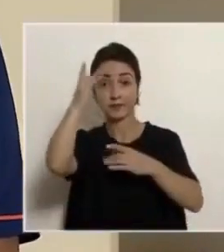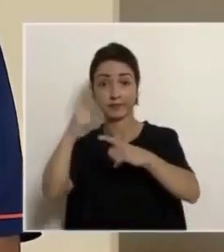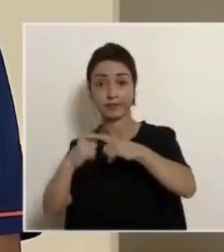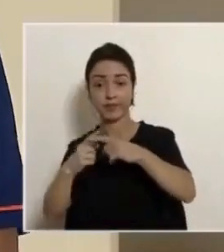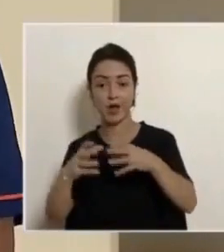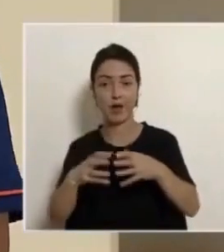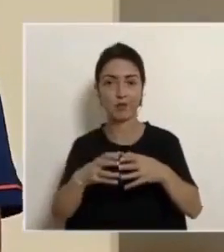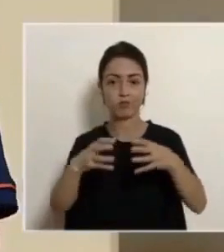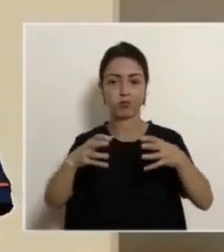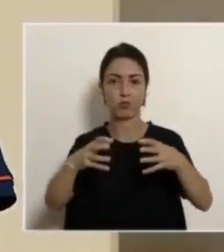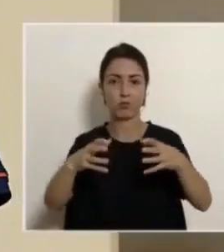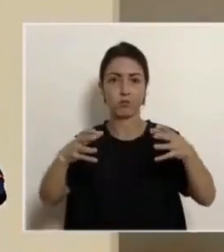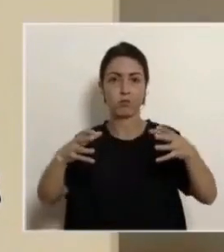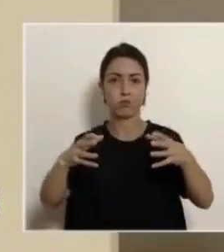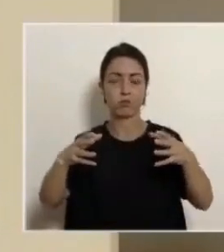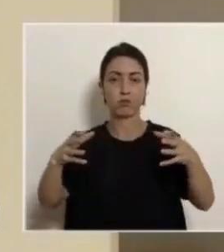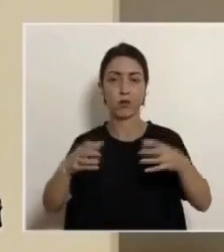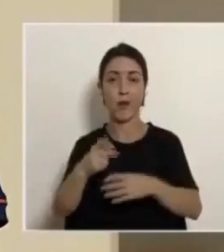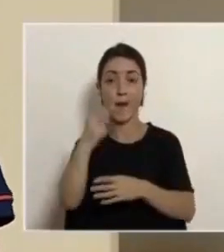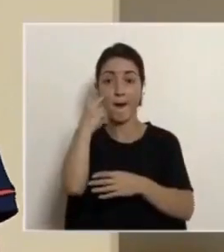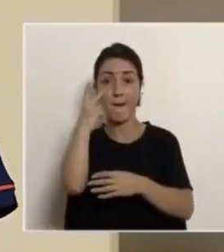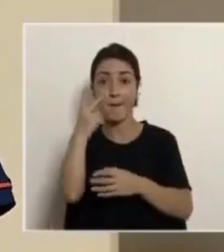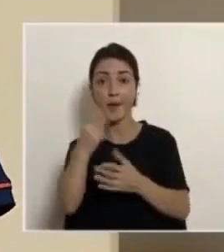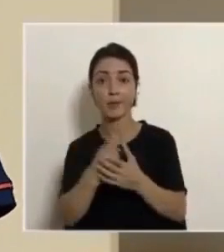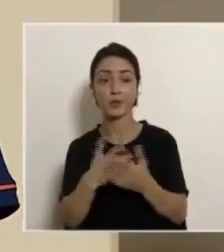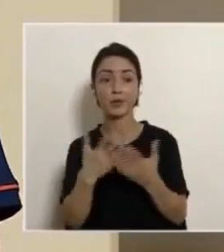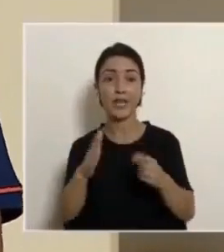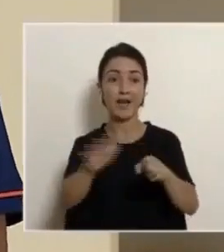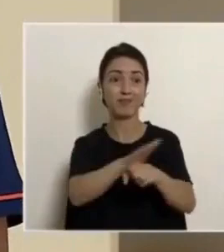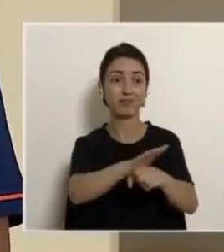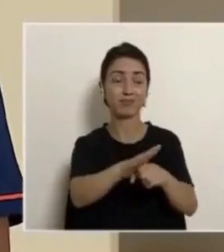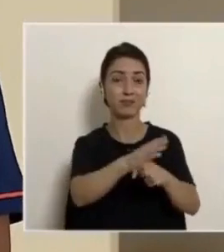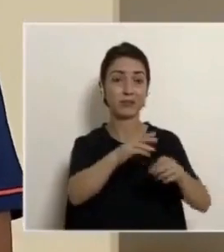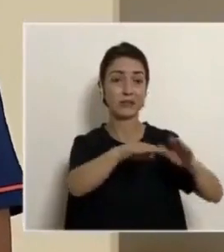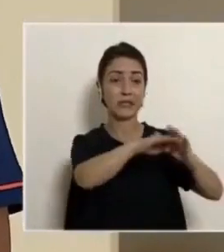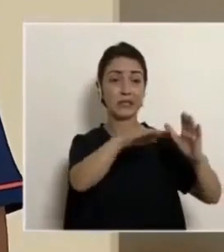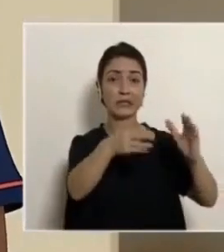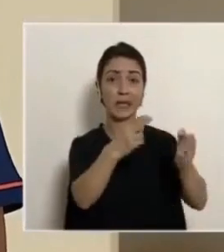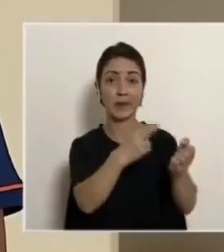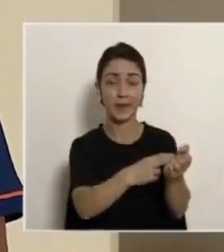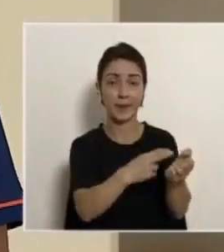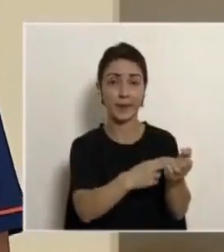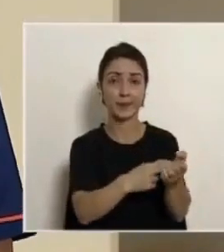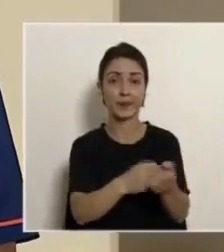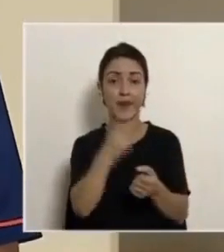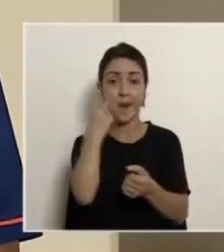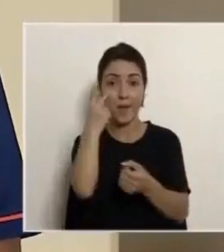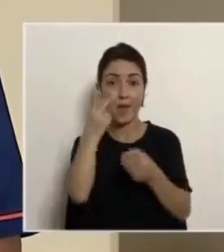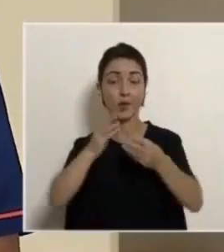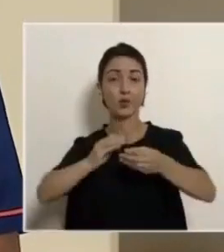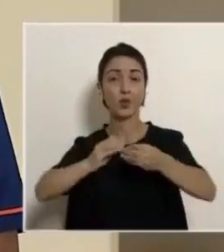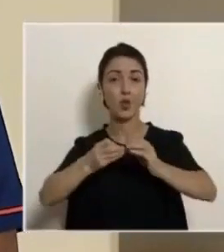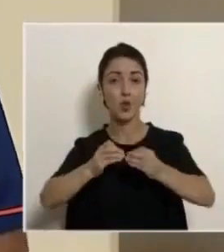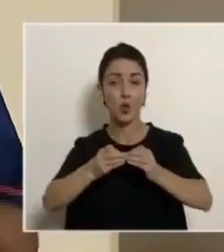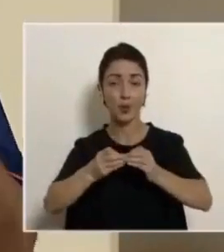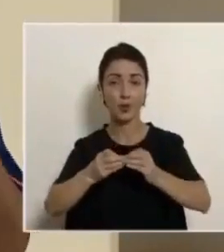el incremento de casos, vemos la ocupación de camas, vemos los